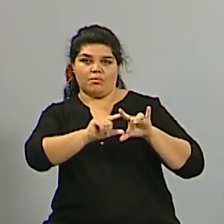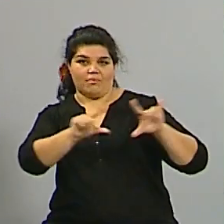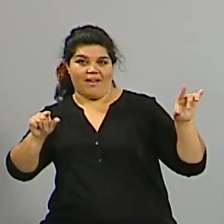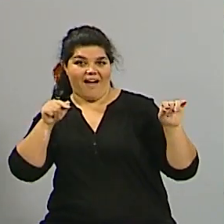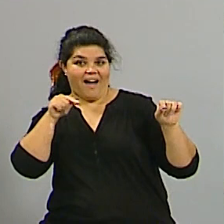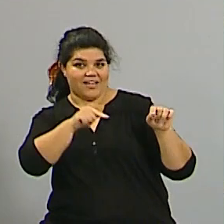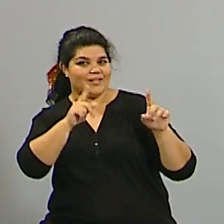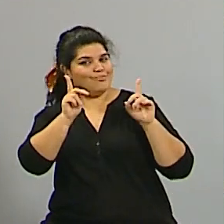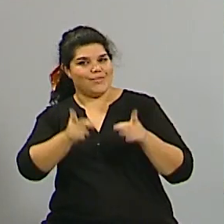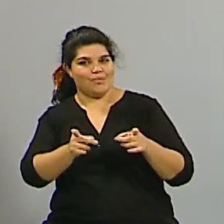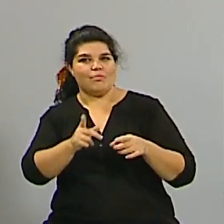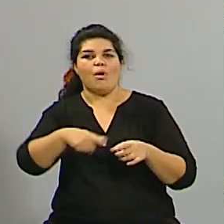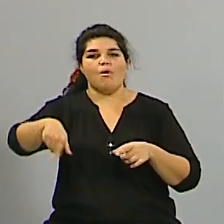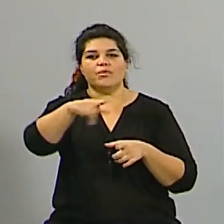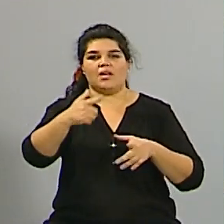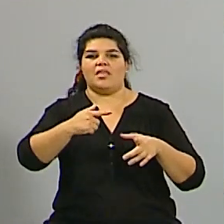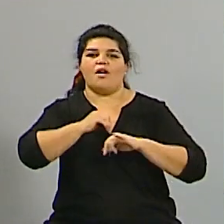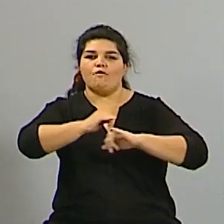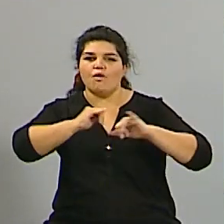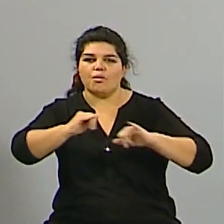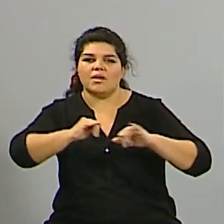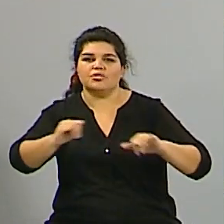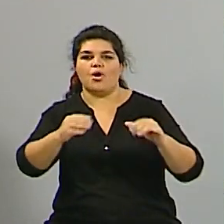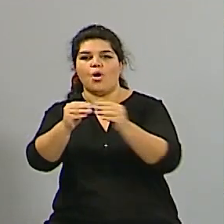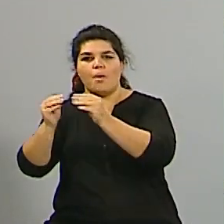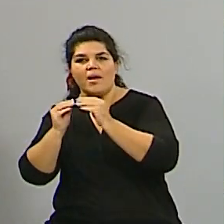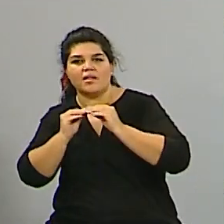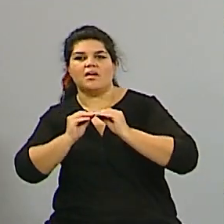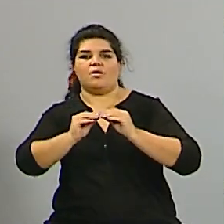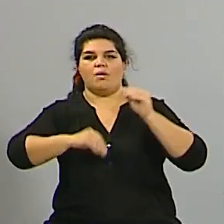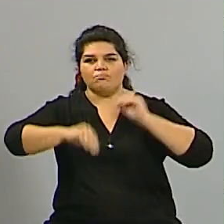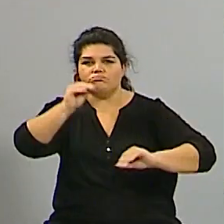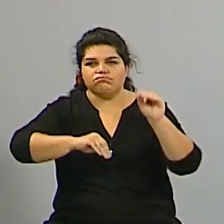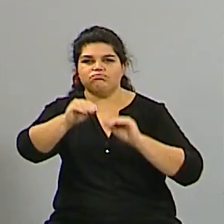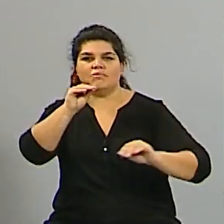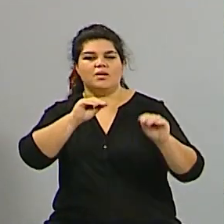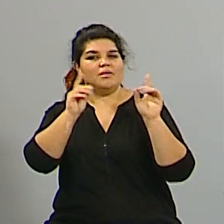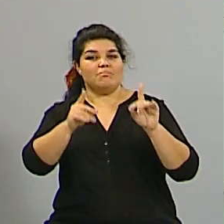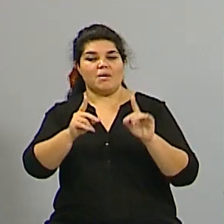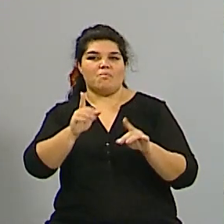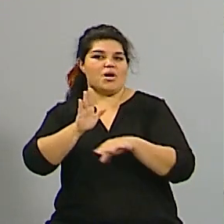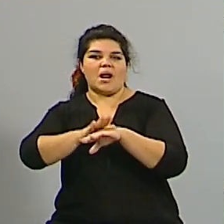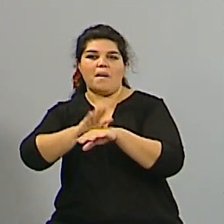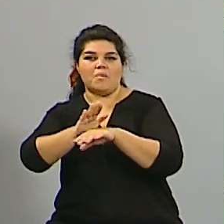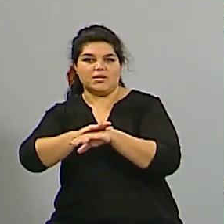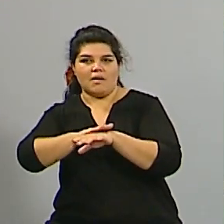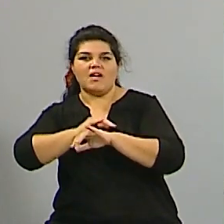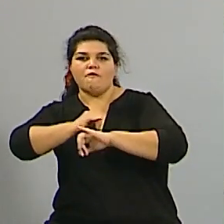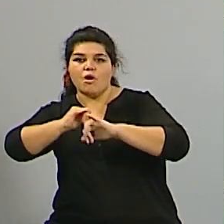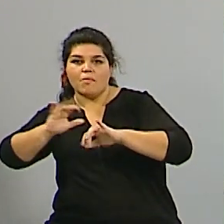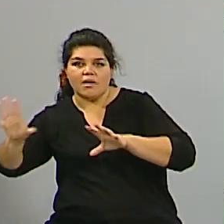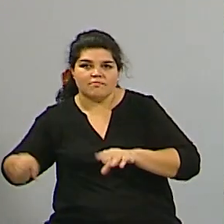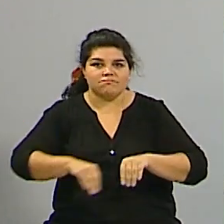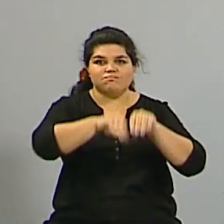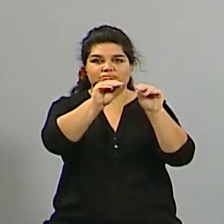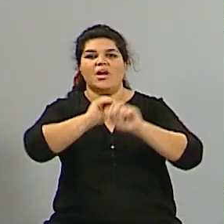unidiversidad.com.ar se encuentran con los contenidos que generan nuestros colegas, compañeros de los medios de la Universidad Nacional de Cuyo. Y por supuesto también